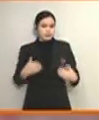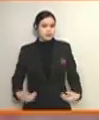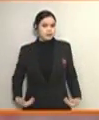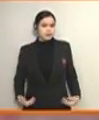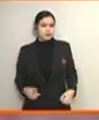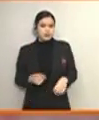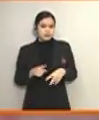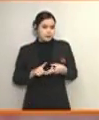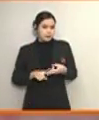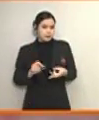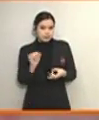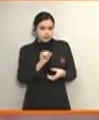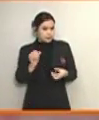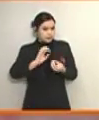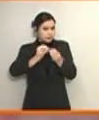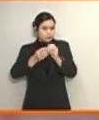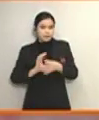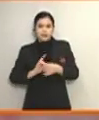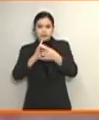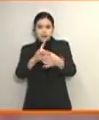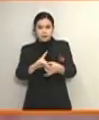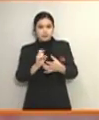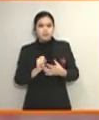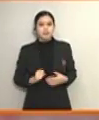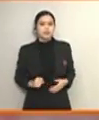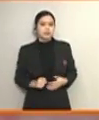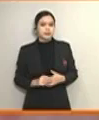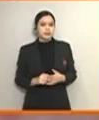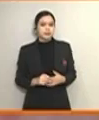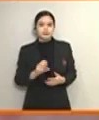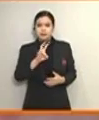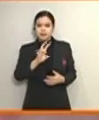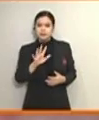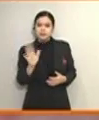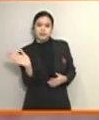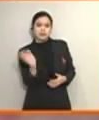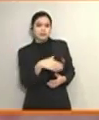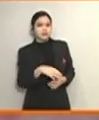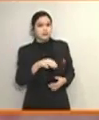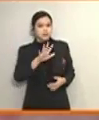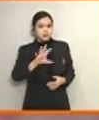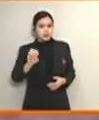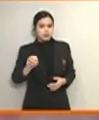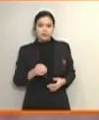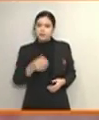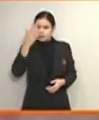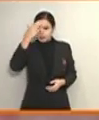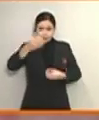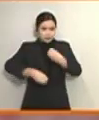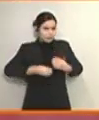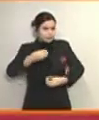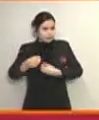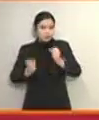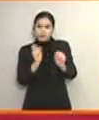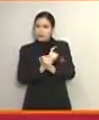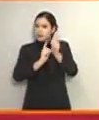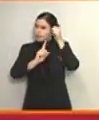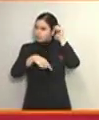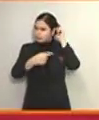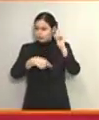en la chimpinilla izquierda. Y los números que lo relacionan son el 75 y el 50. Conoceremos la esfera ganadora de Multi